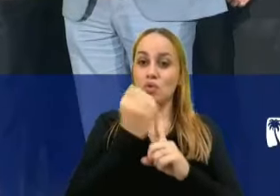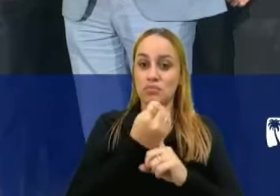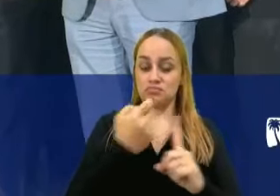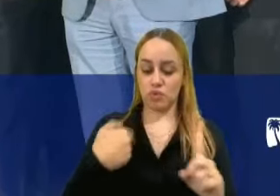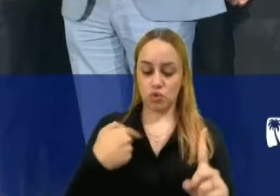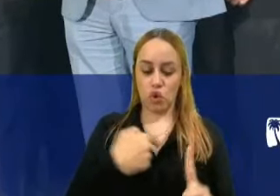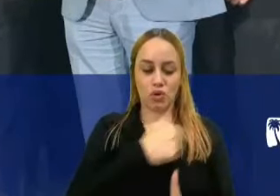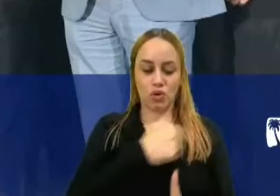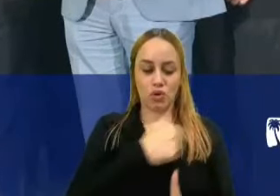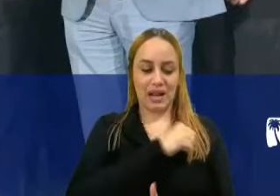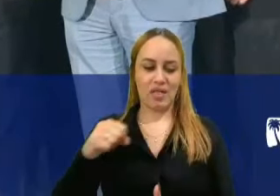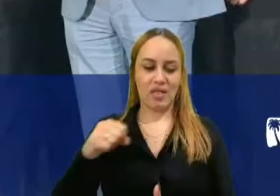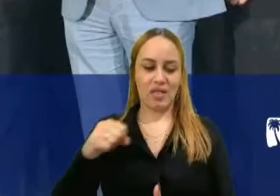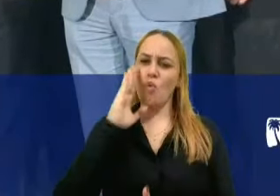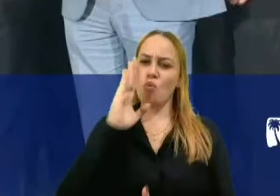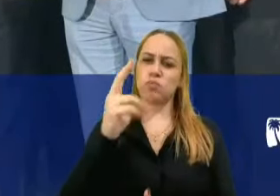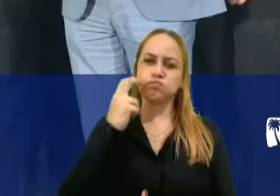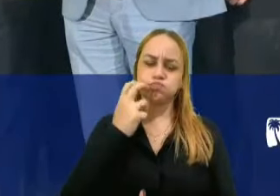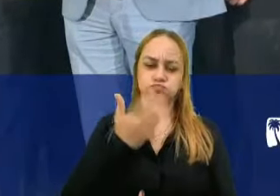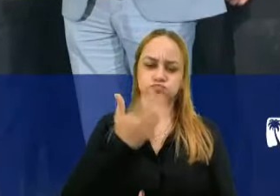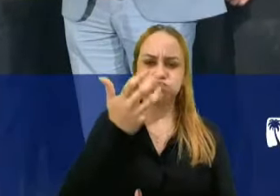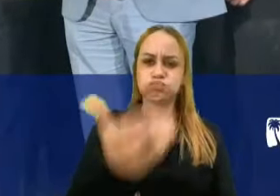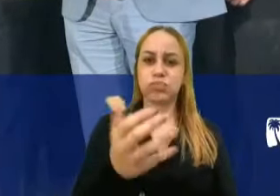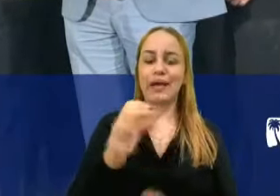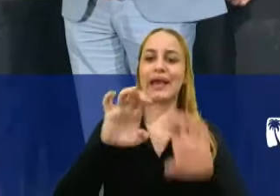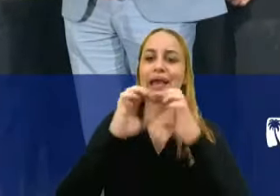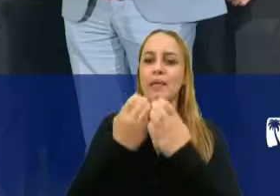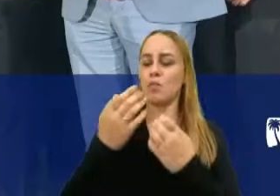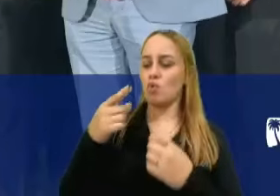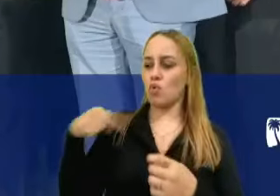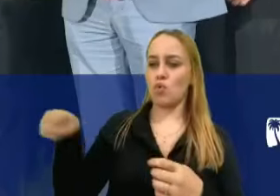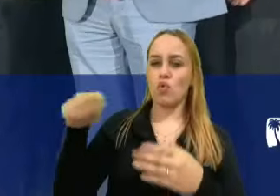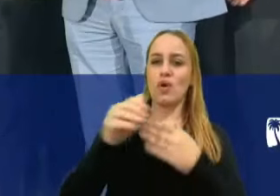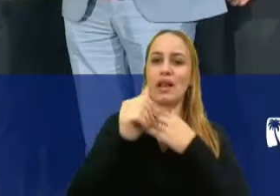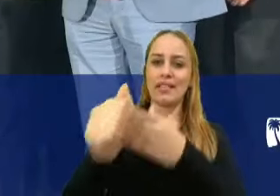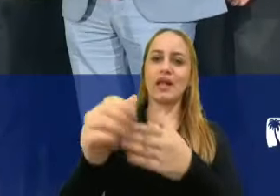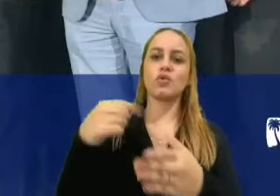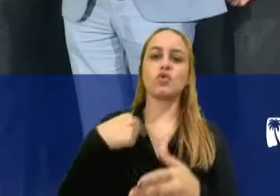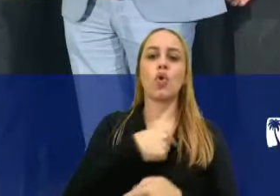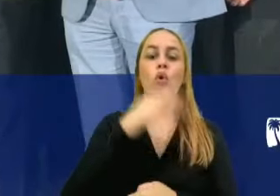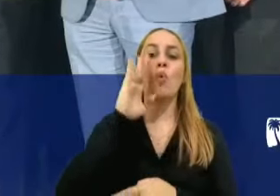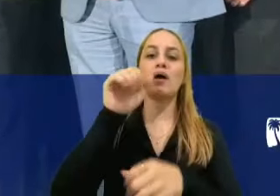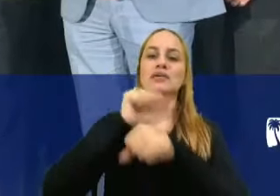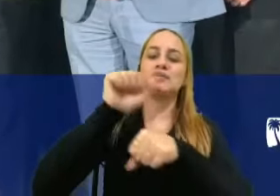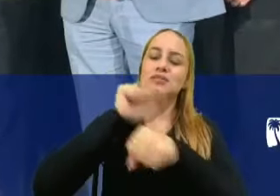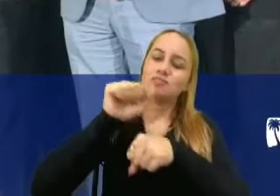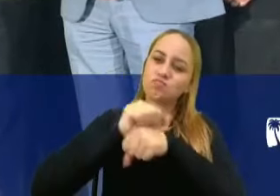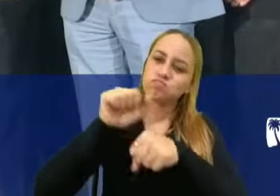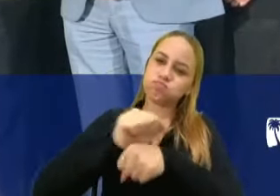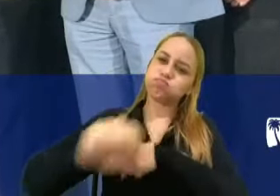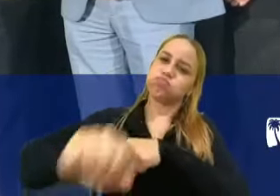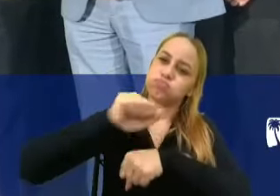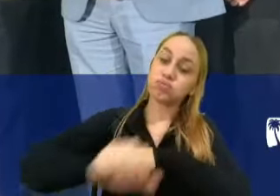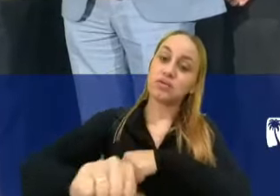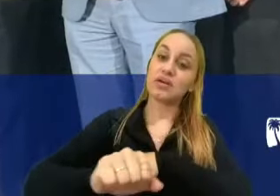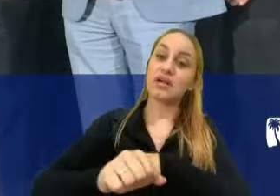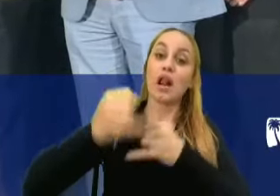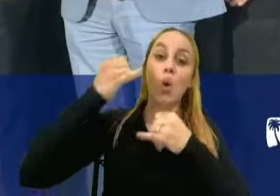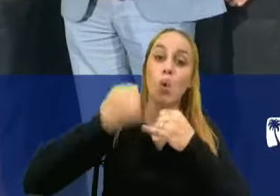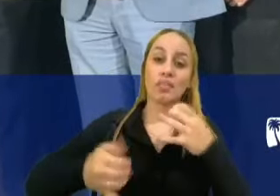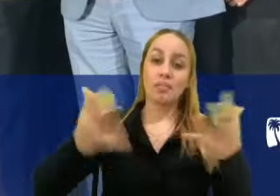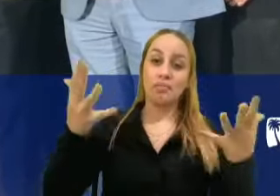presentadas y aprobadas en los primeros 60 días les aeguro que en este nuevo senado romperemos nuestro propio récord